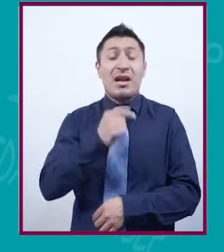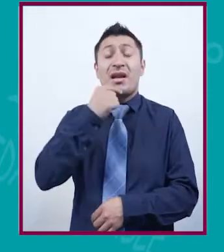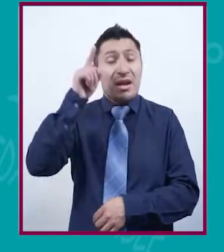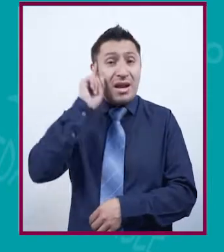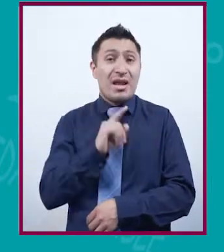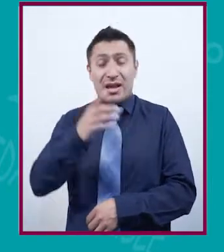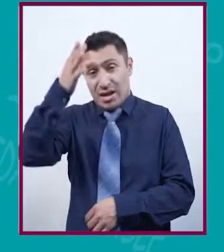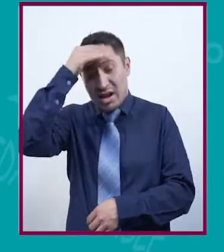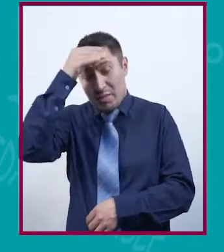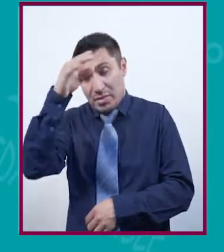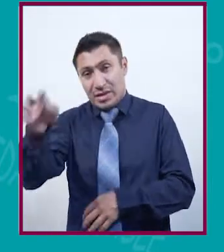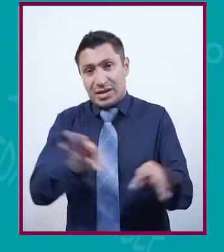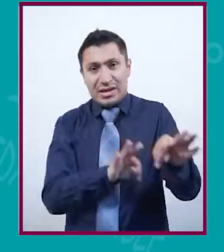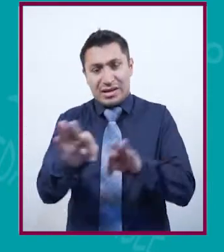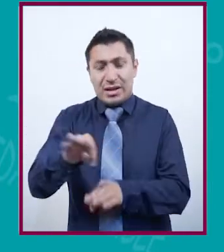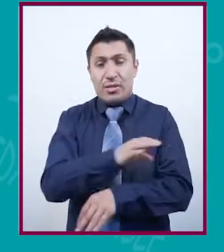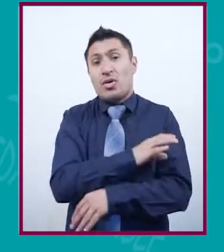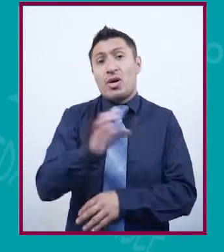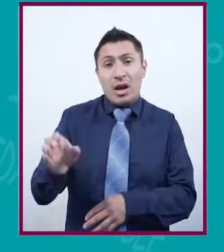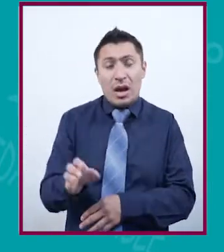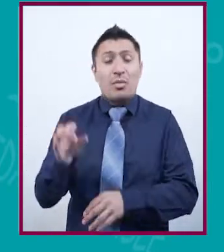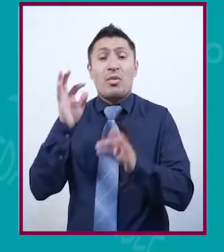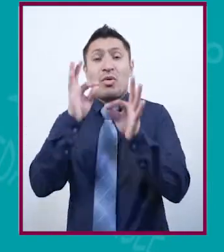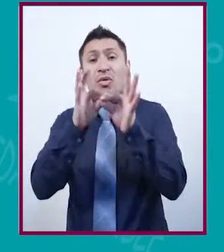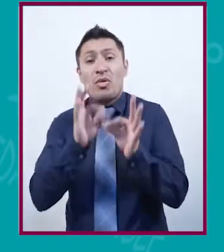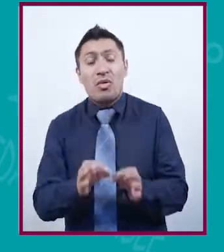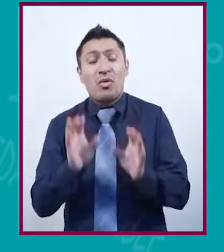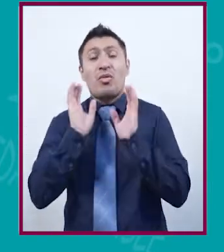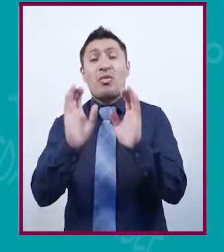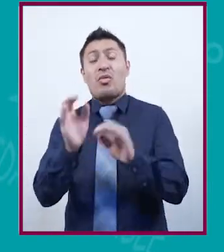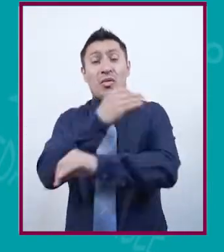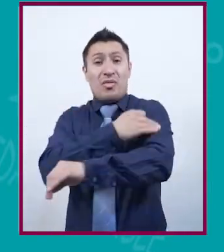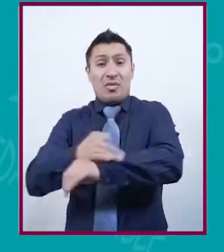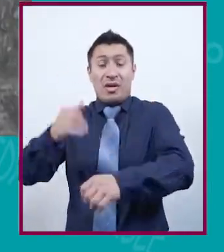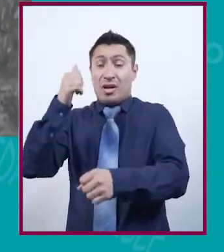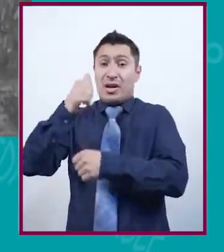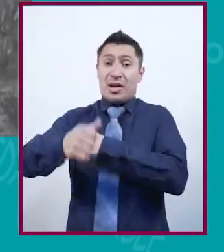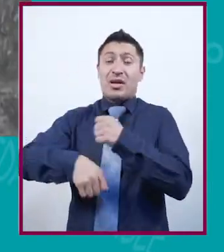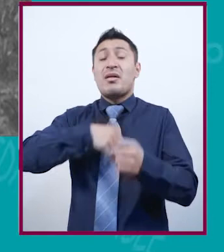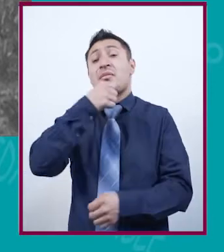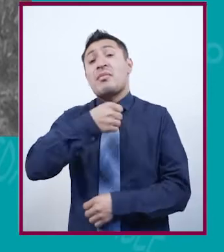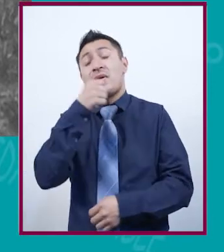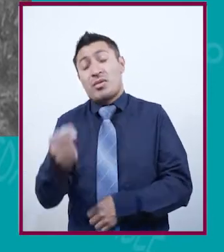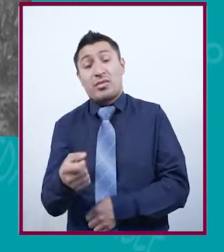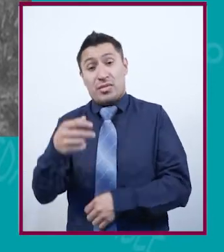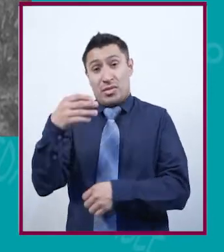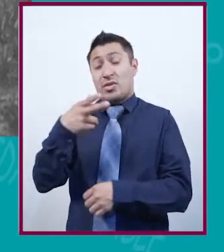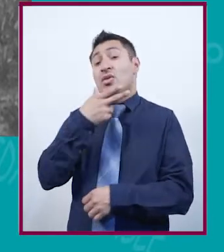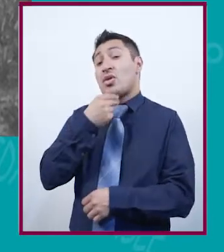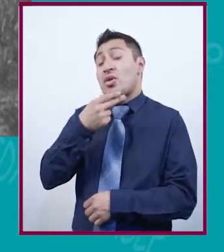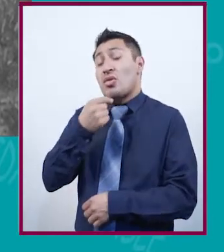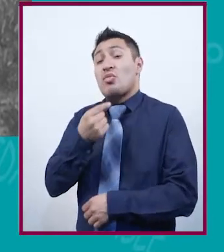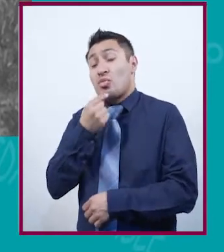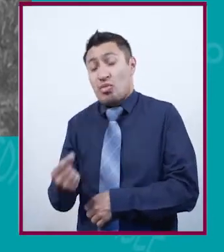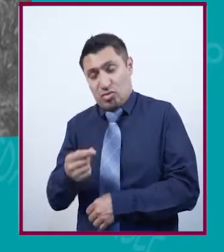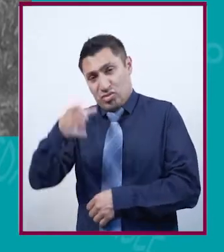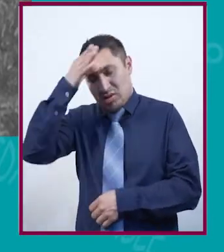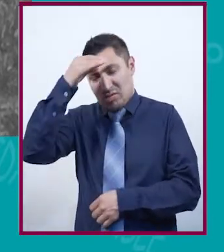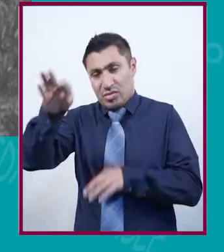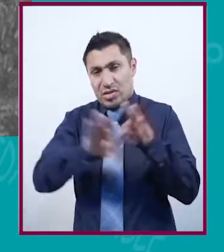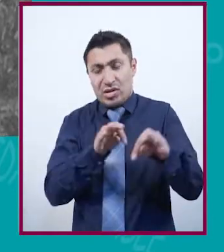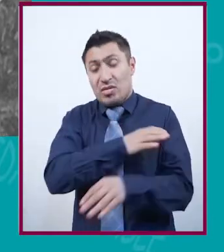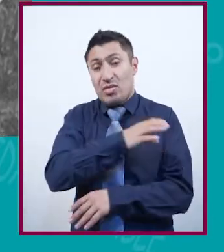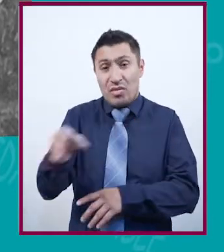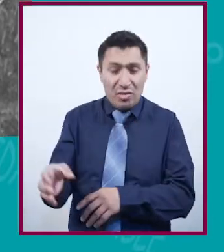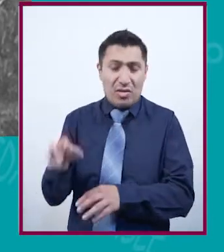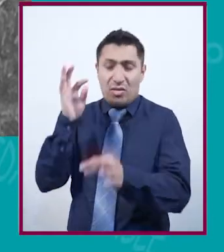de la granja y del huerto, a cumplir con la familia y a cuidar a los más viejos, mientras que los niños aprendían a trabajar la tierra y